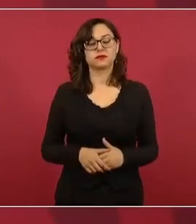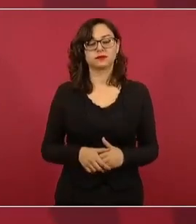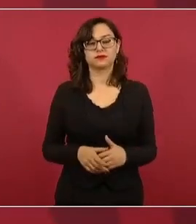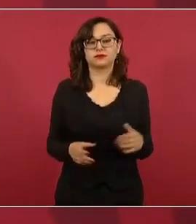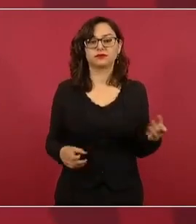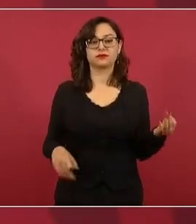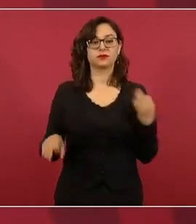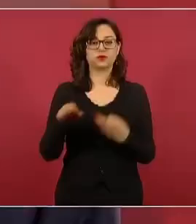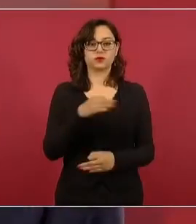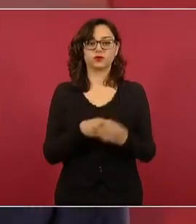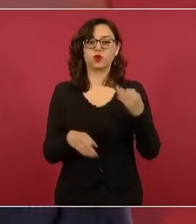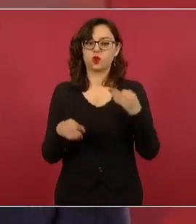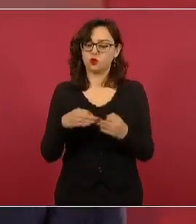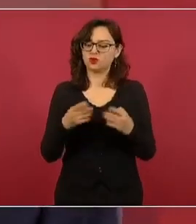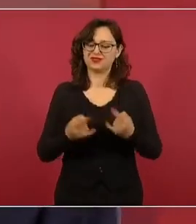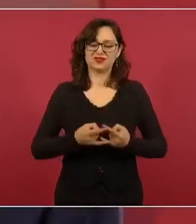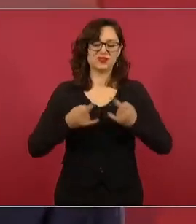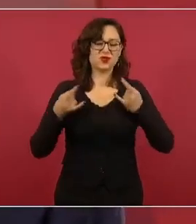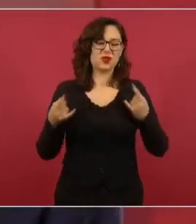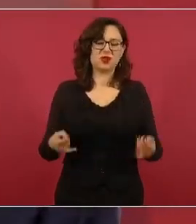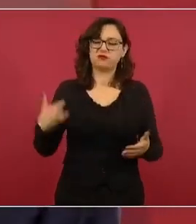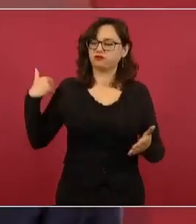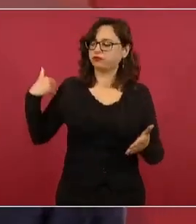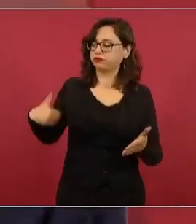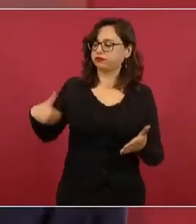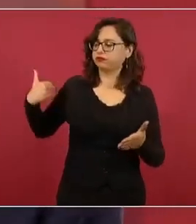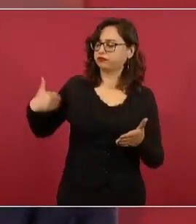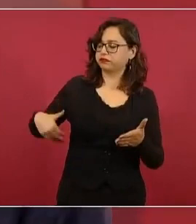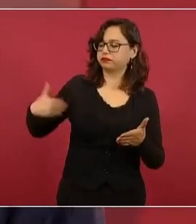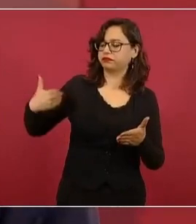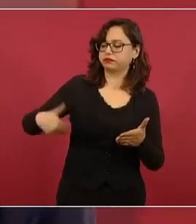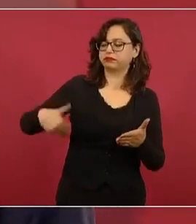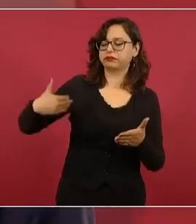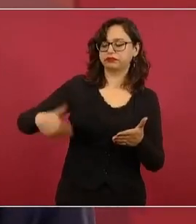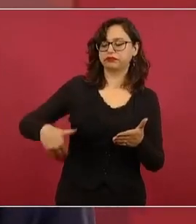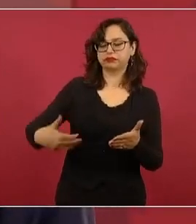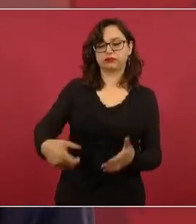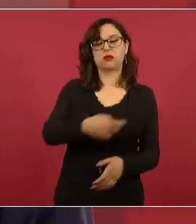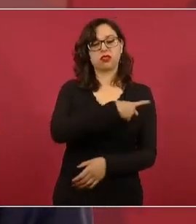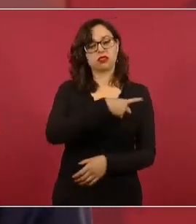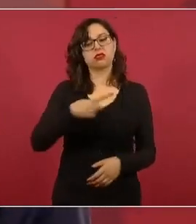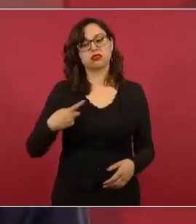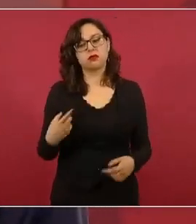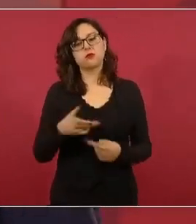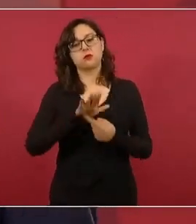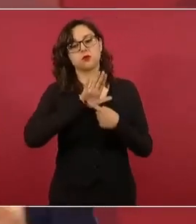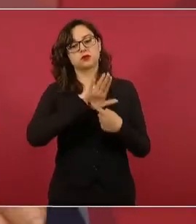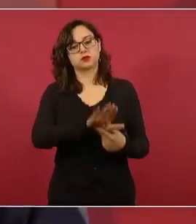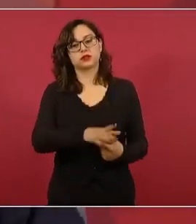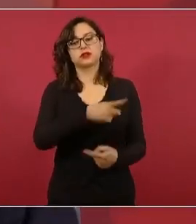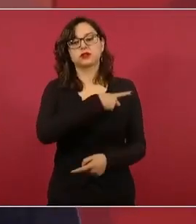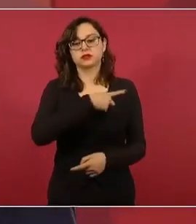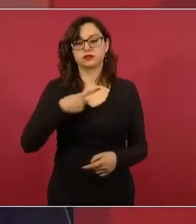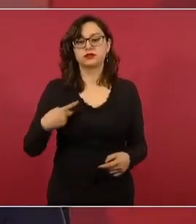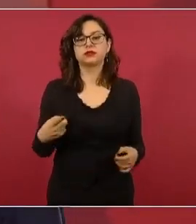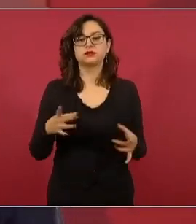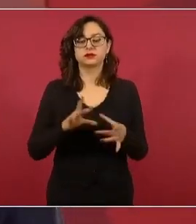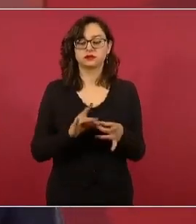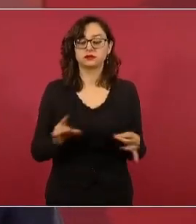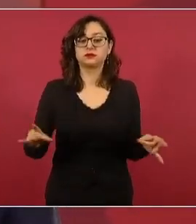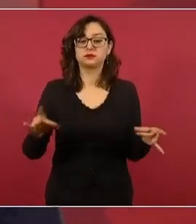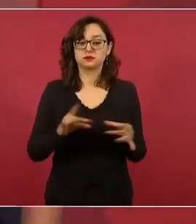y todos los procesos pues, que se han vivido en el sureste, lo que hablabas del